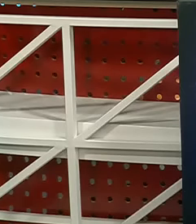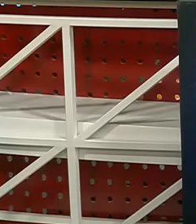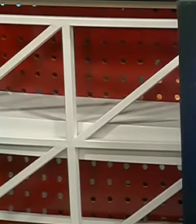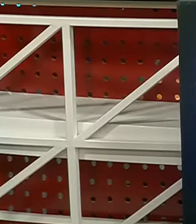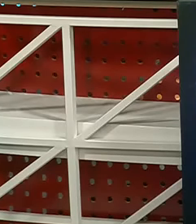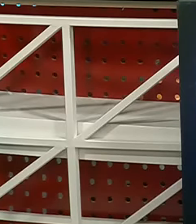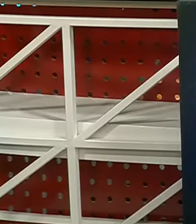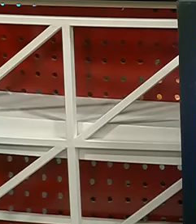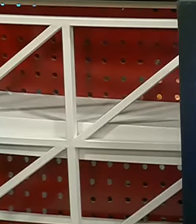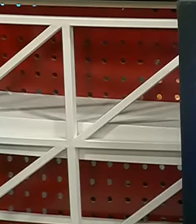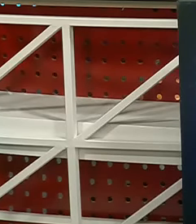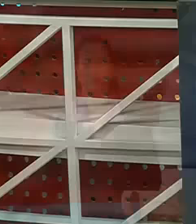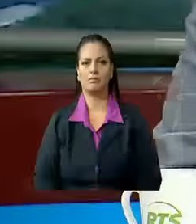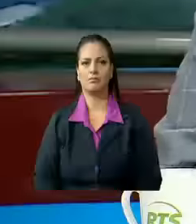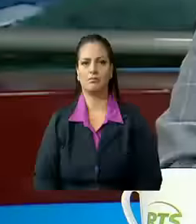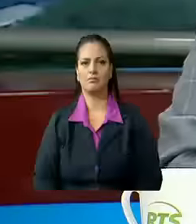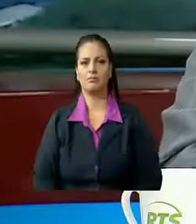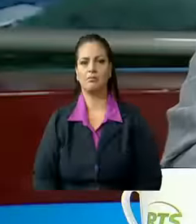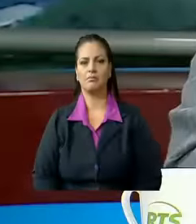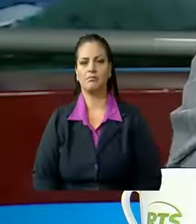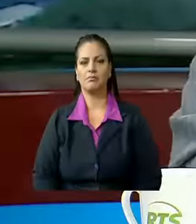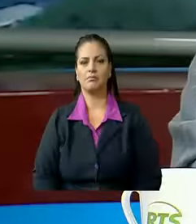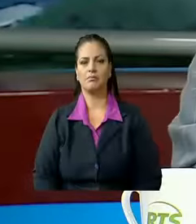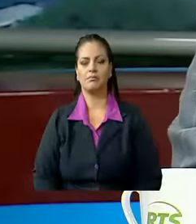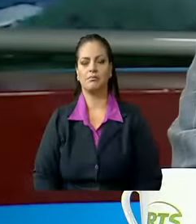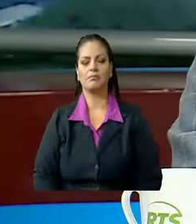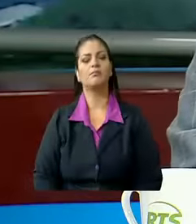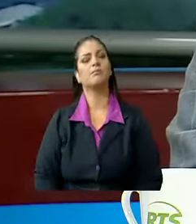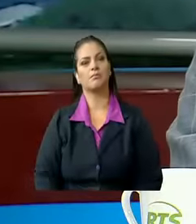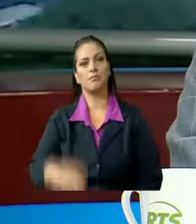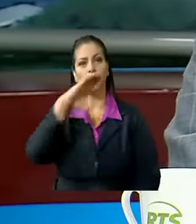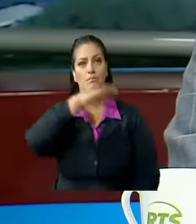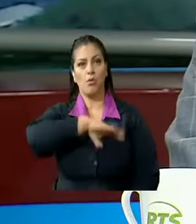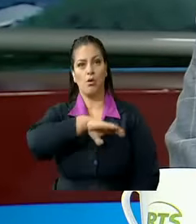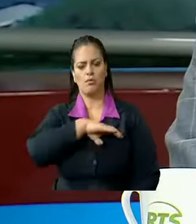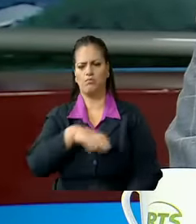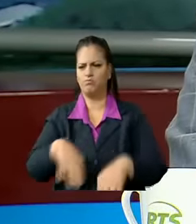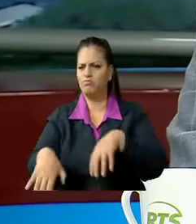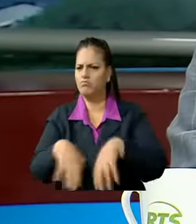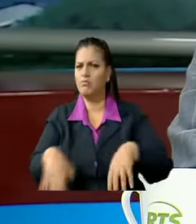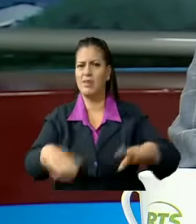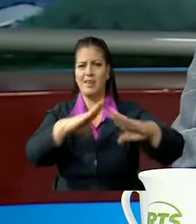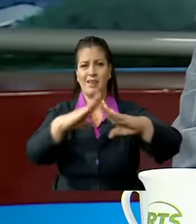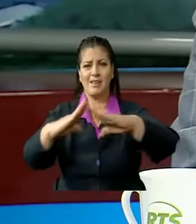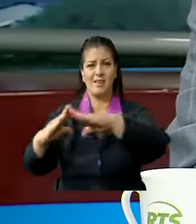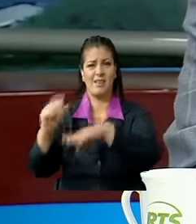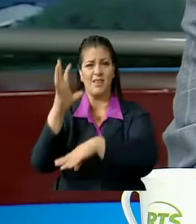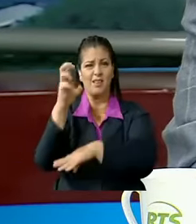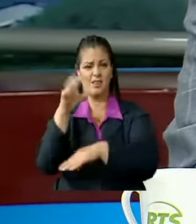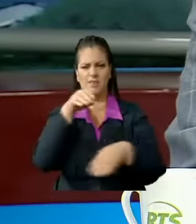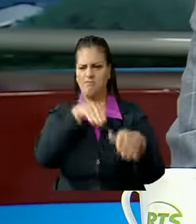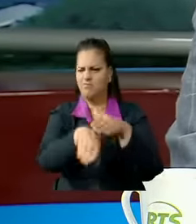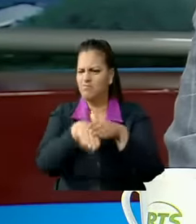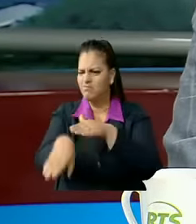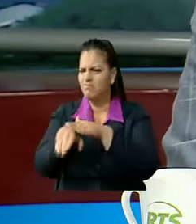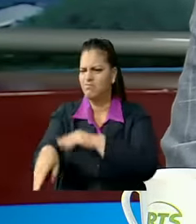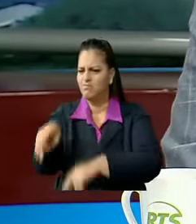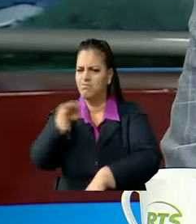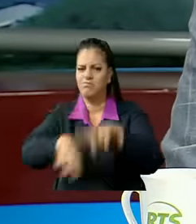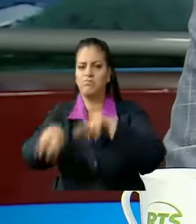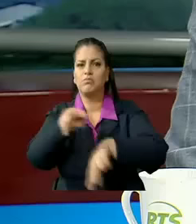les informamos que 6 personas quedaron detenidas luego del allanamiento de 15 viviendas que se realizó en